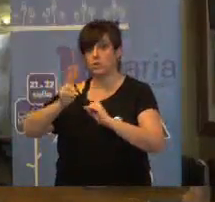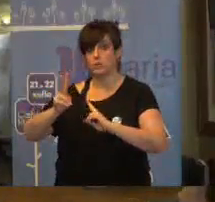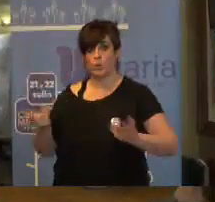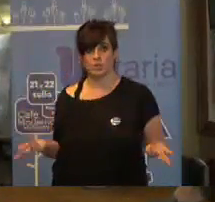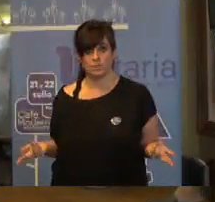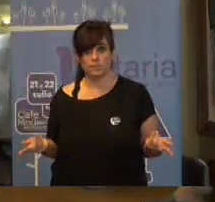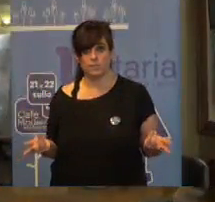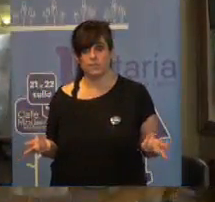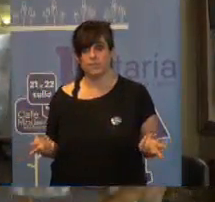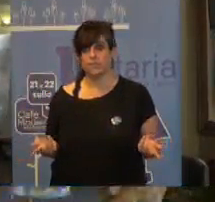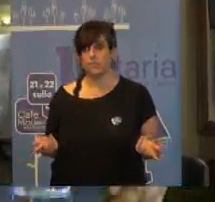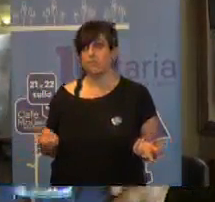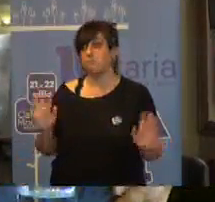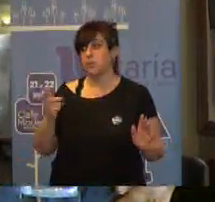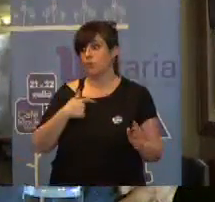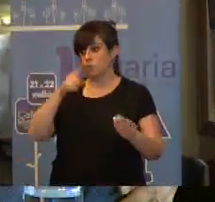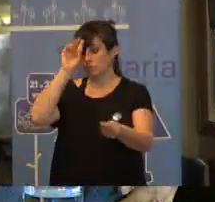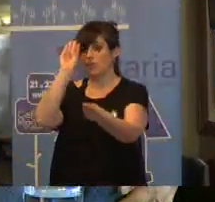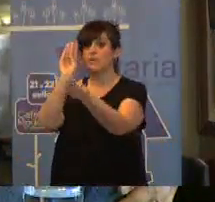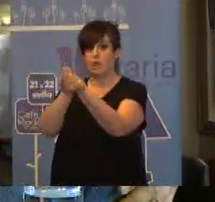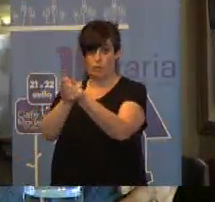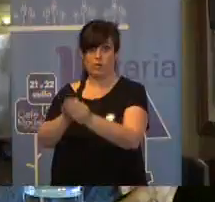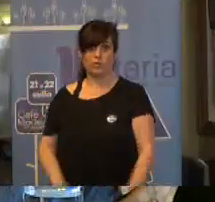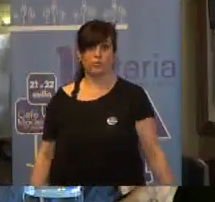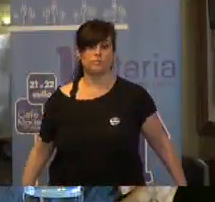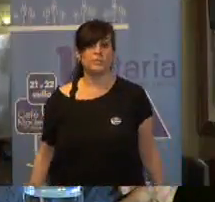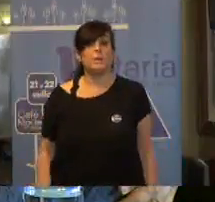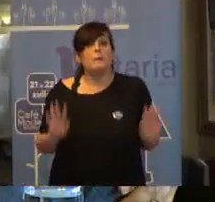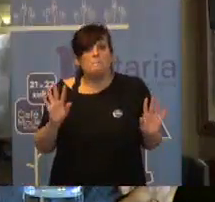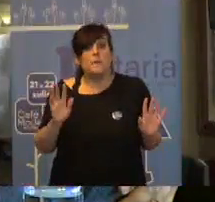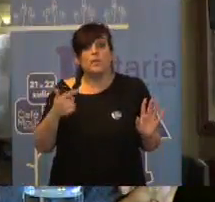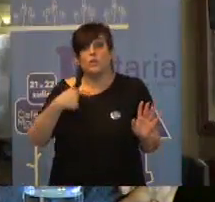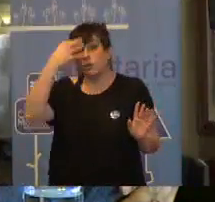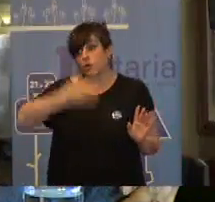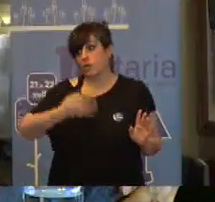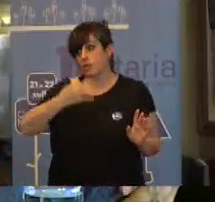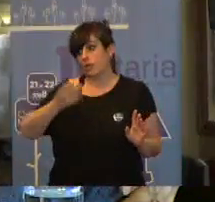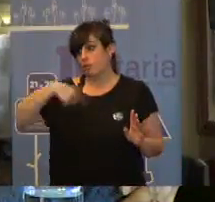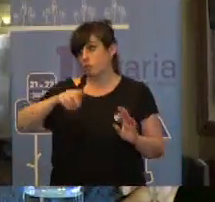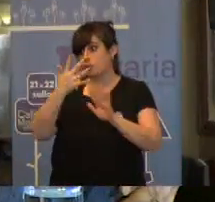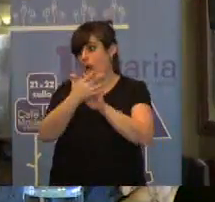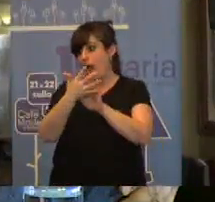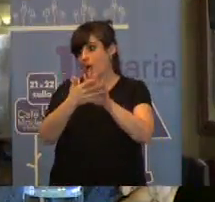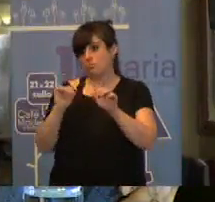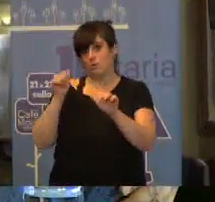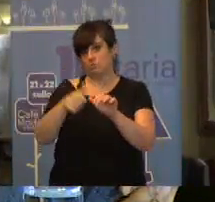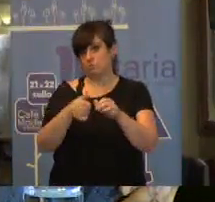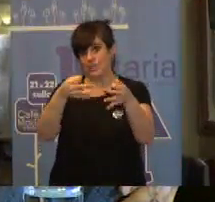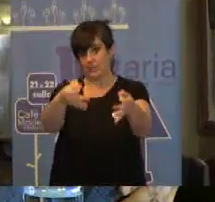pero eu estou totalmente de acordo contigo, pero que eu creo que sempre falamos, non? Traballamos nun